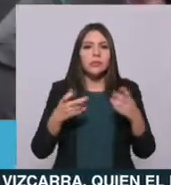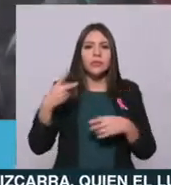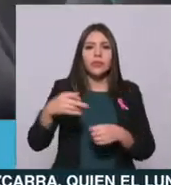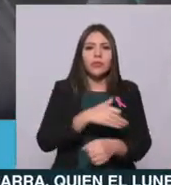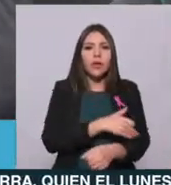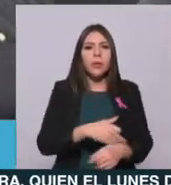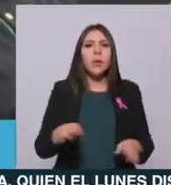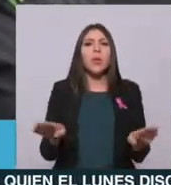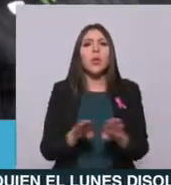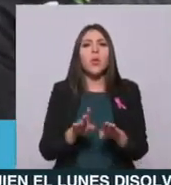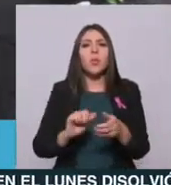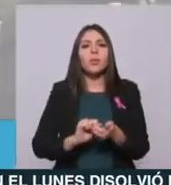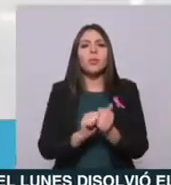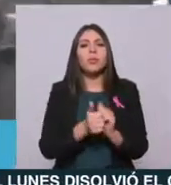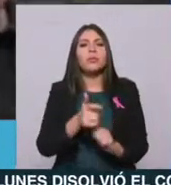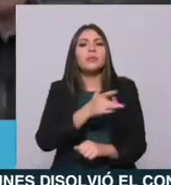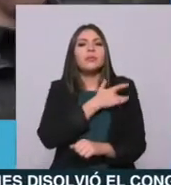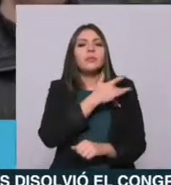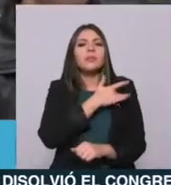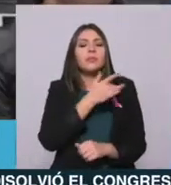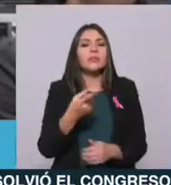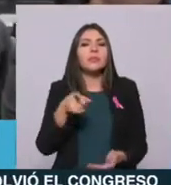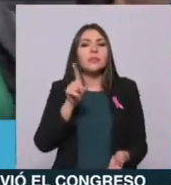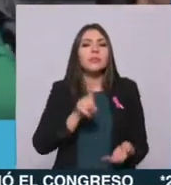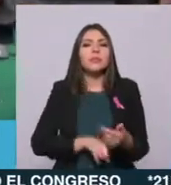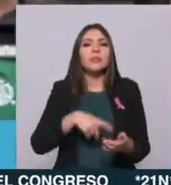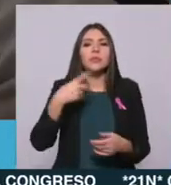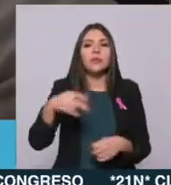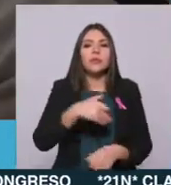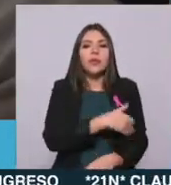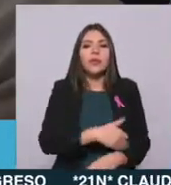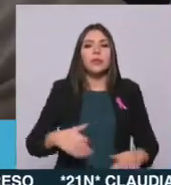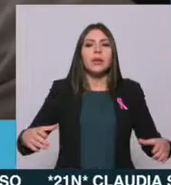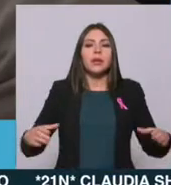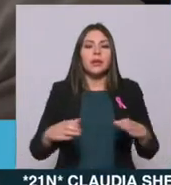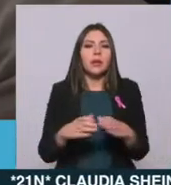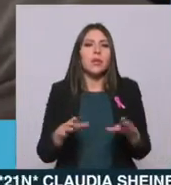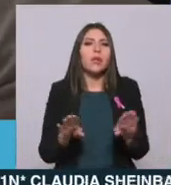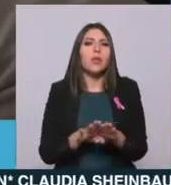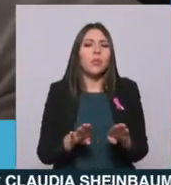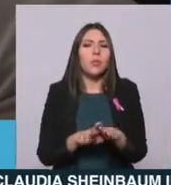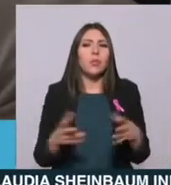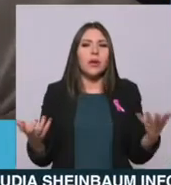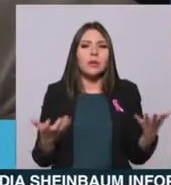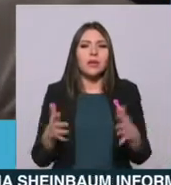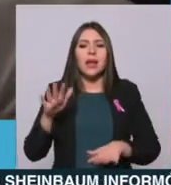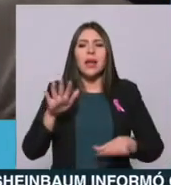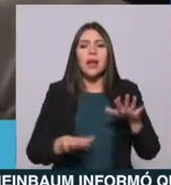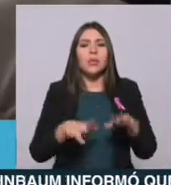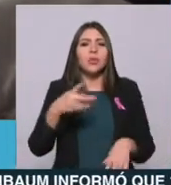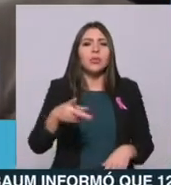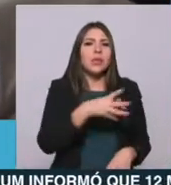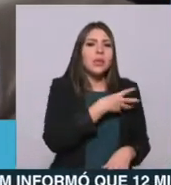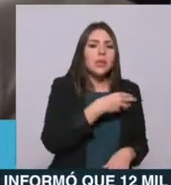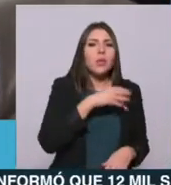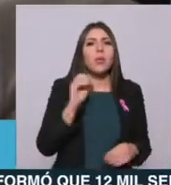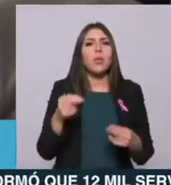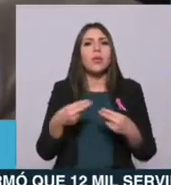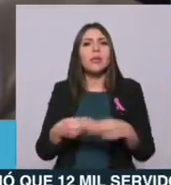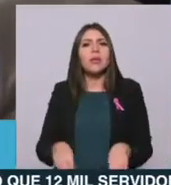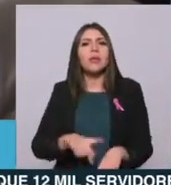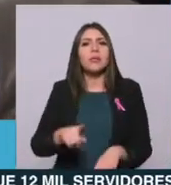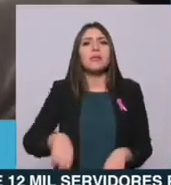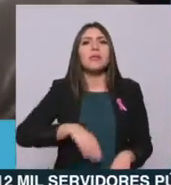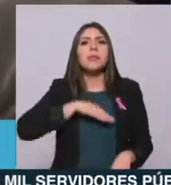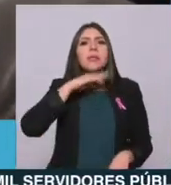¿Cómo creamos esa conciencia realmente al interior del núcleo más importante de la sociedad, que es la familia? Porque de pronto son los hijos o son los nietos los que se